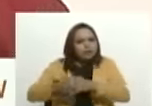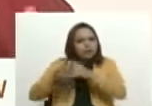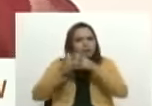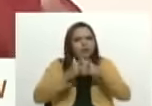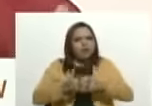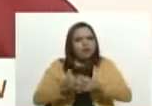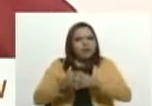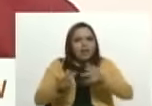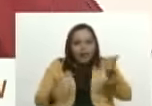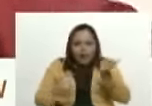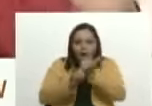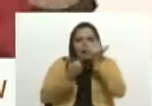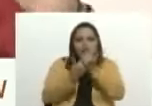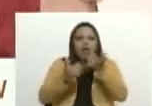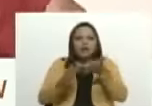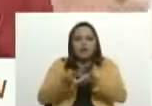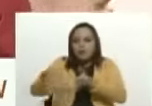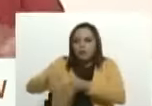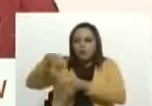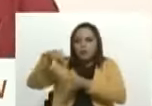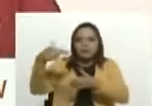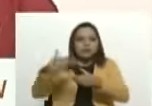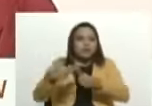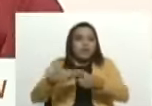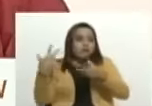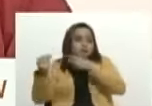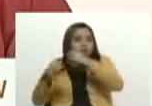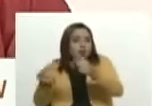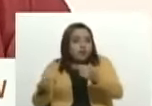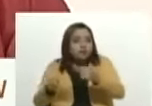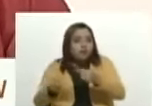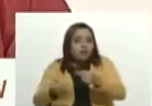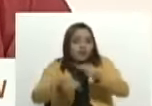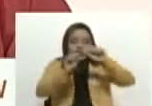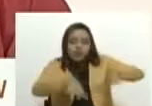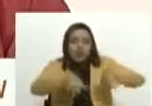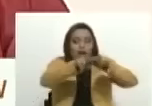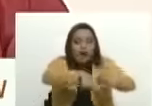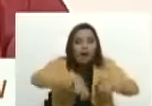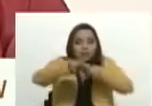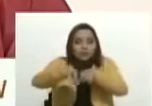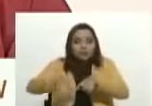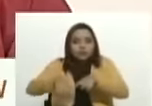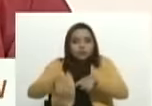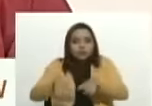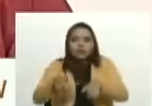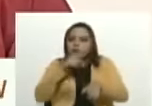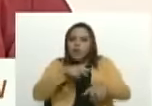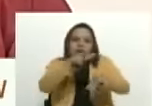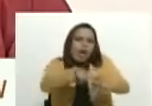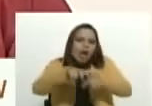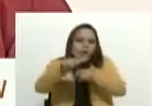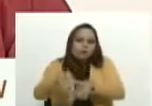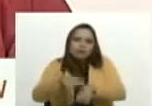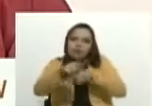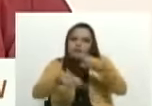que colaboraban en la extracción se fueron y dejaron abandonados sus campos. Y los campos, al no tener mantenimiento, se acabaron.